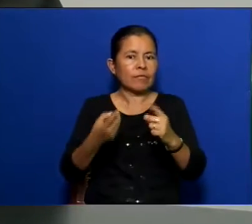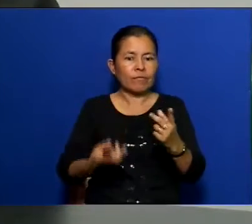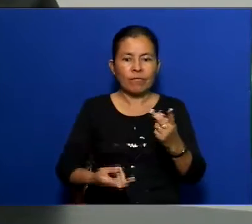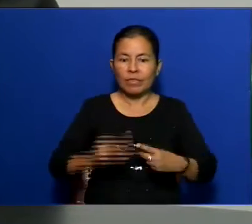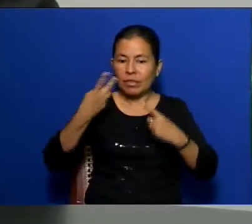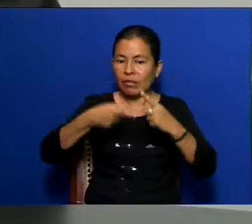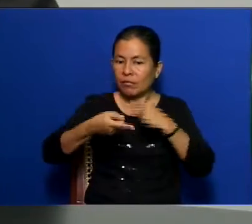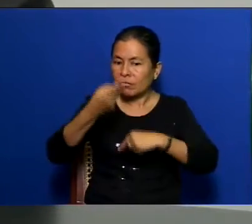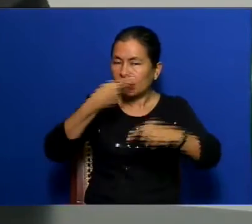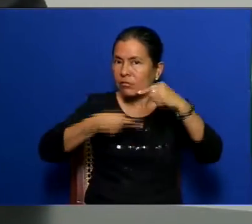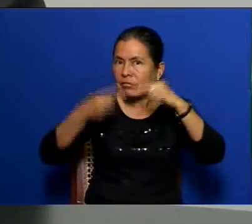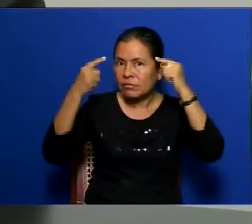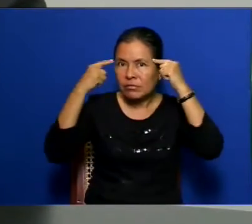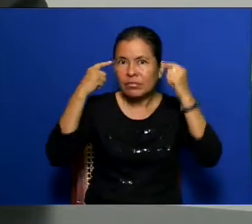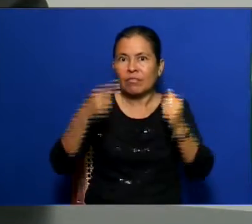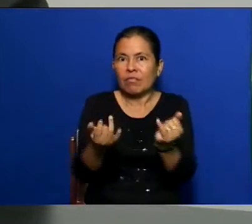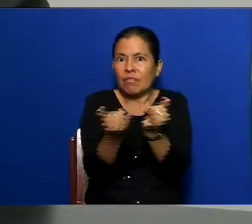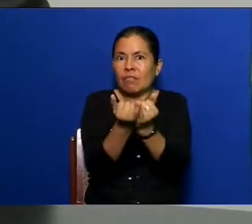es cuando